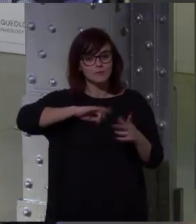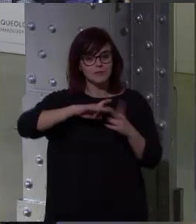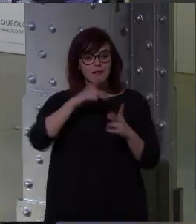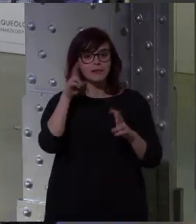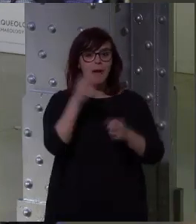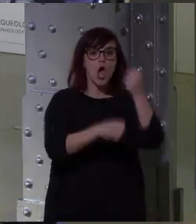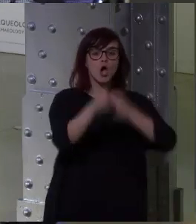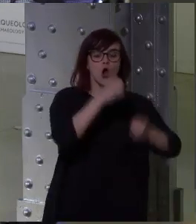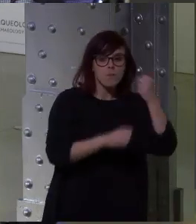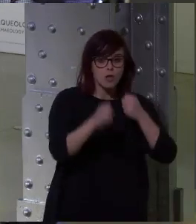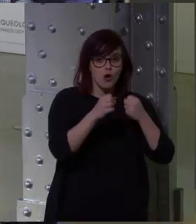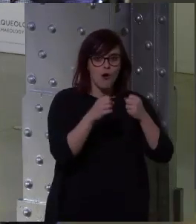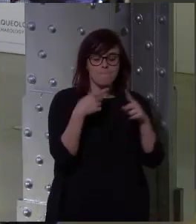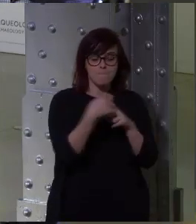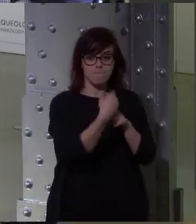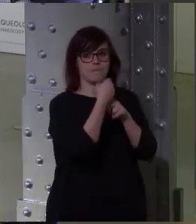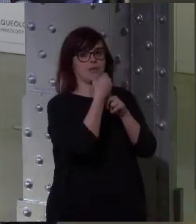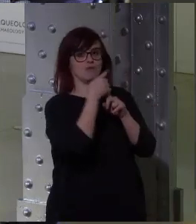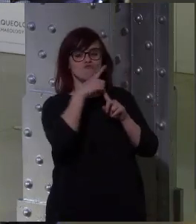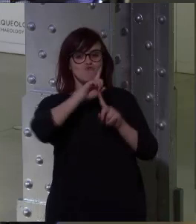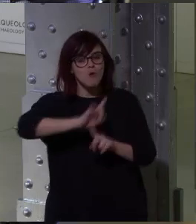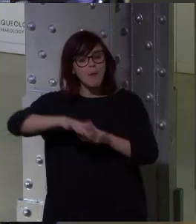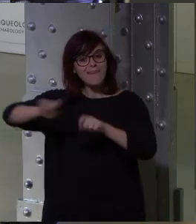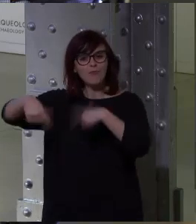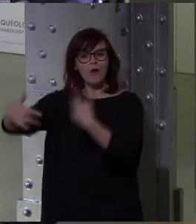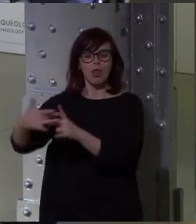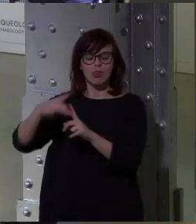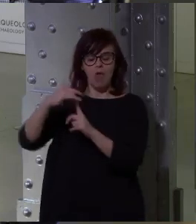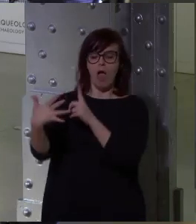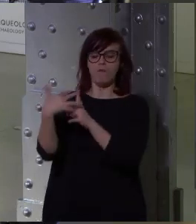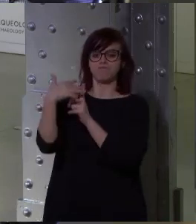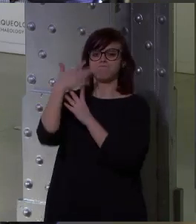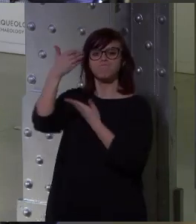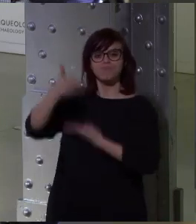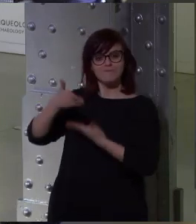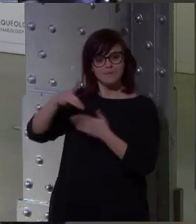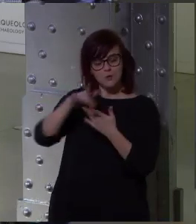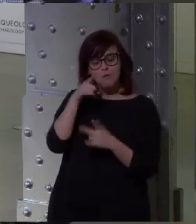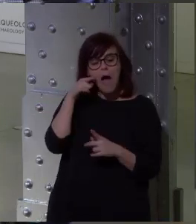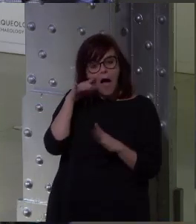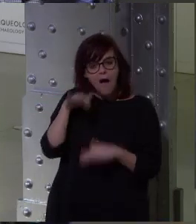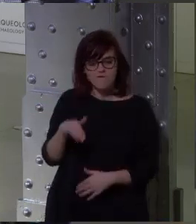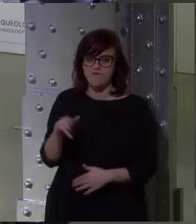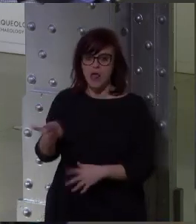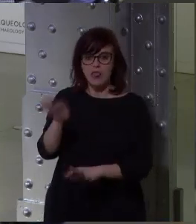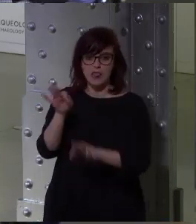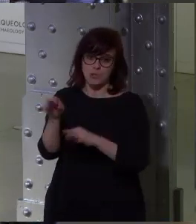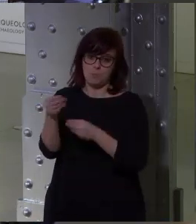cuestiones económicas las que imperan, sino son las cuestiones de la naturaleza, y la naturaleza está en el centro de esas